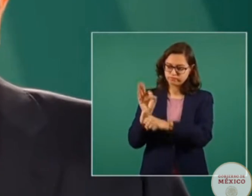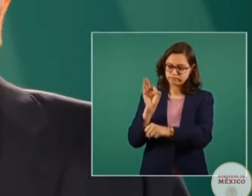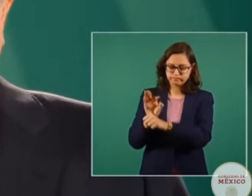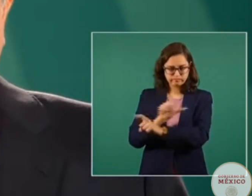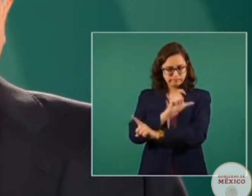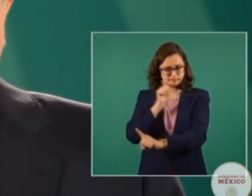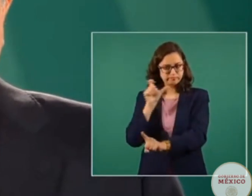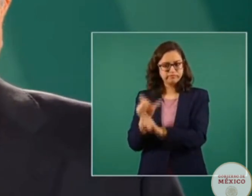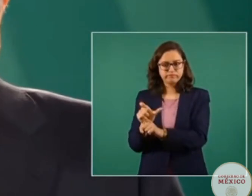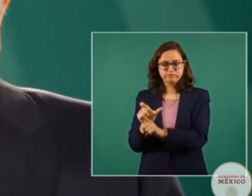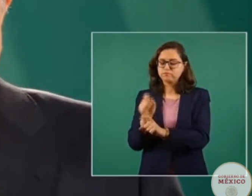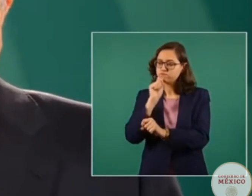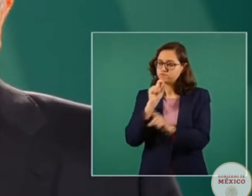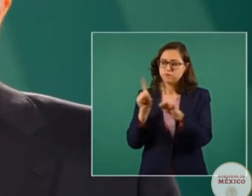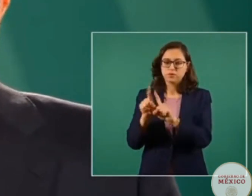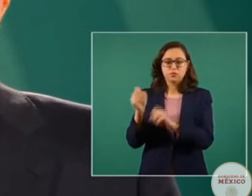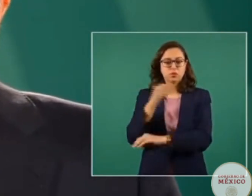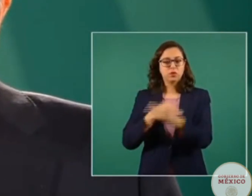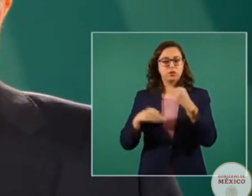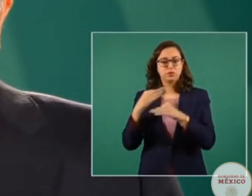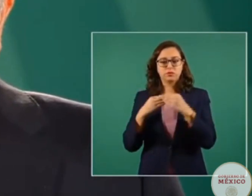Oresti, y a todos los periodistas,